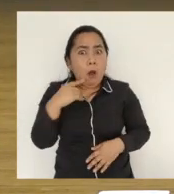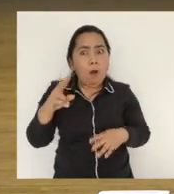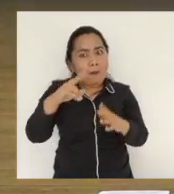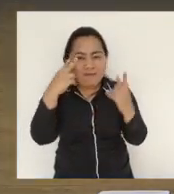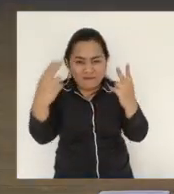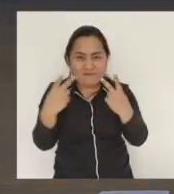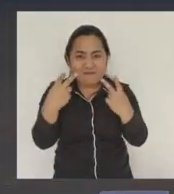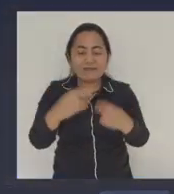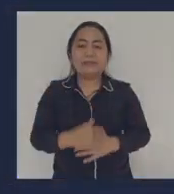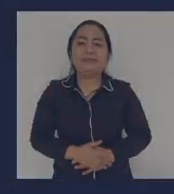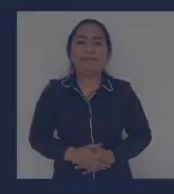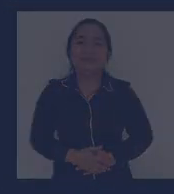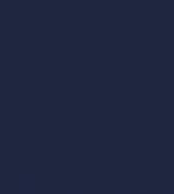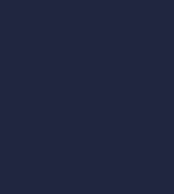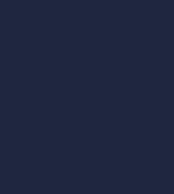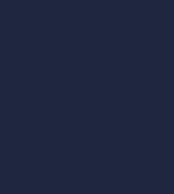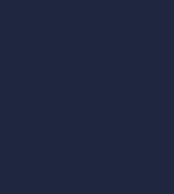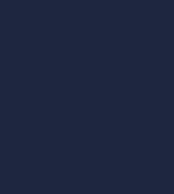se desconecten.